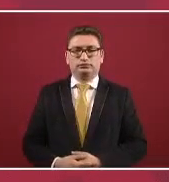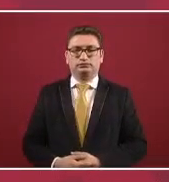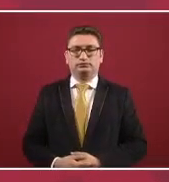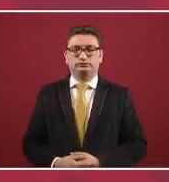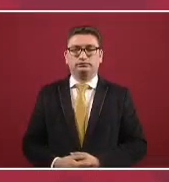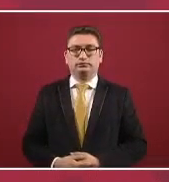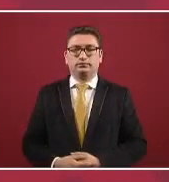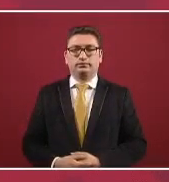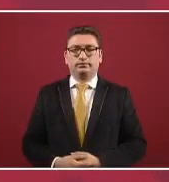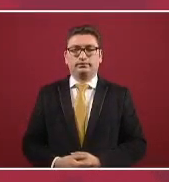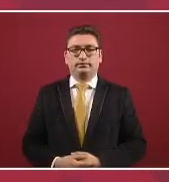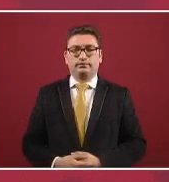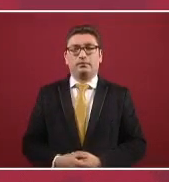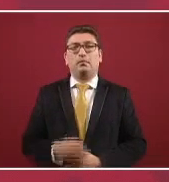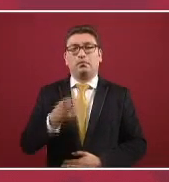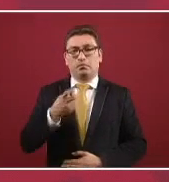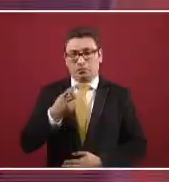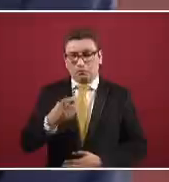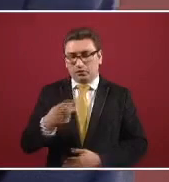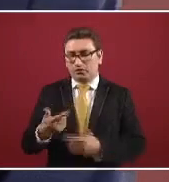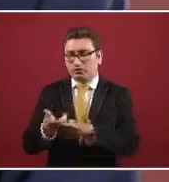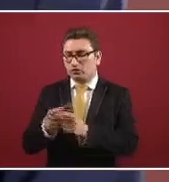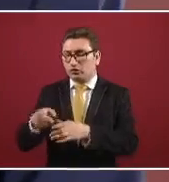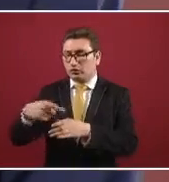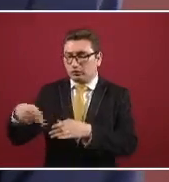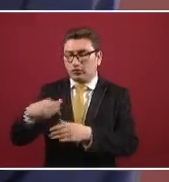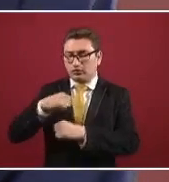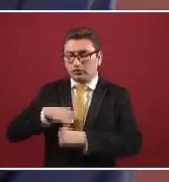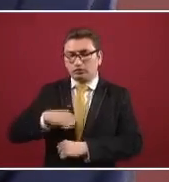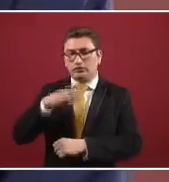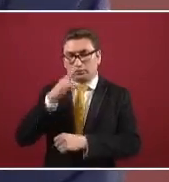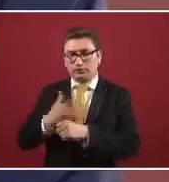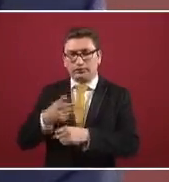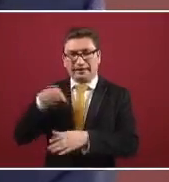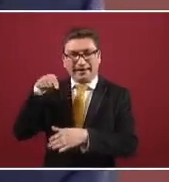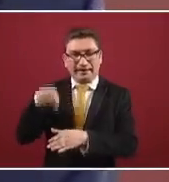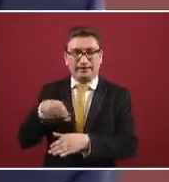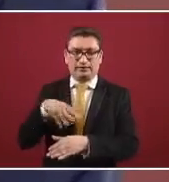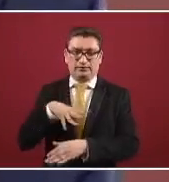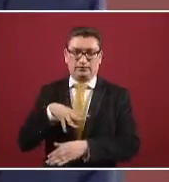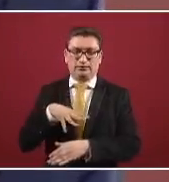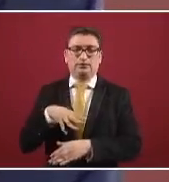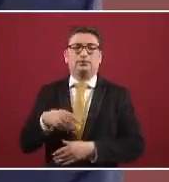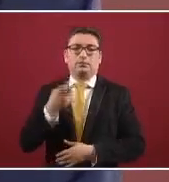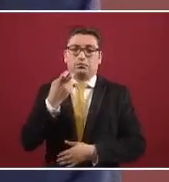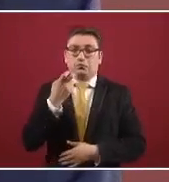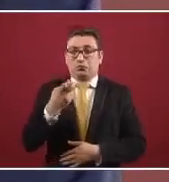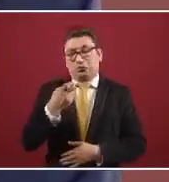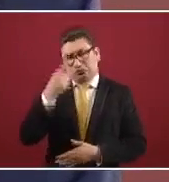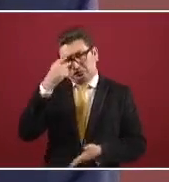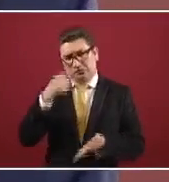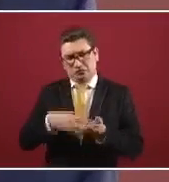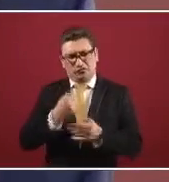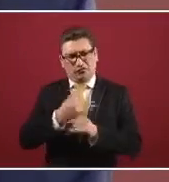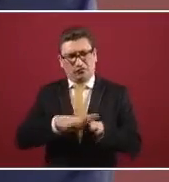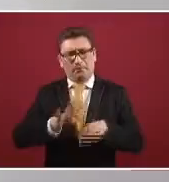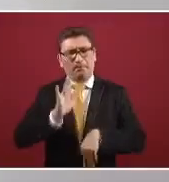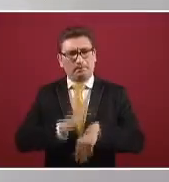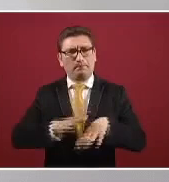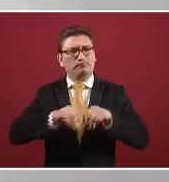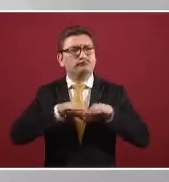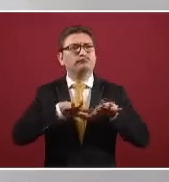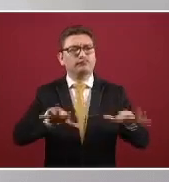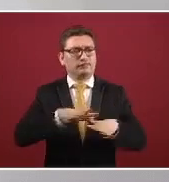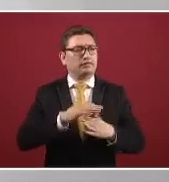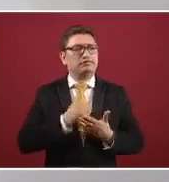Entonces, por eso es lo de la judicatura. Yo creo que si se informa más sobre esto, va a